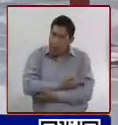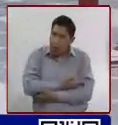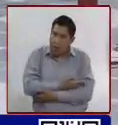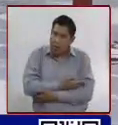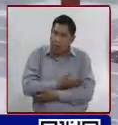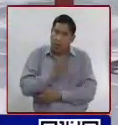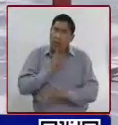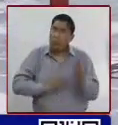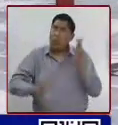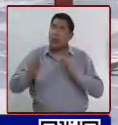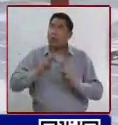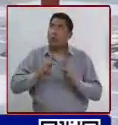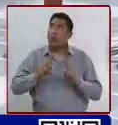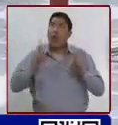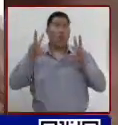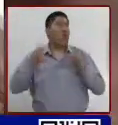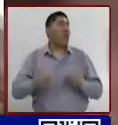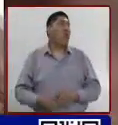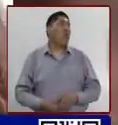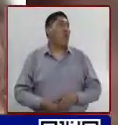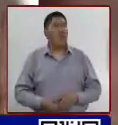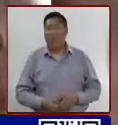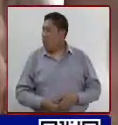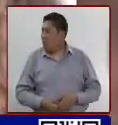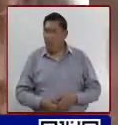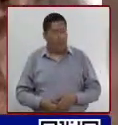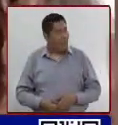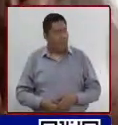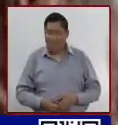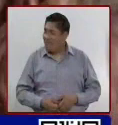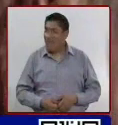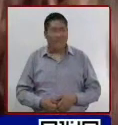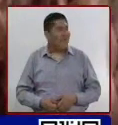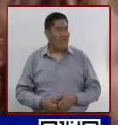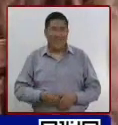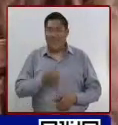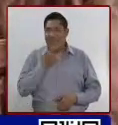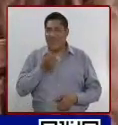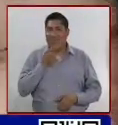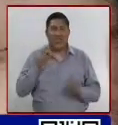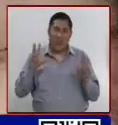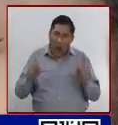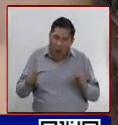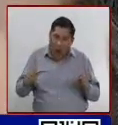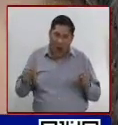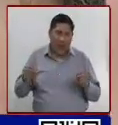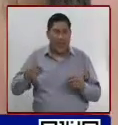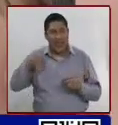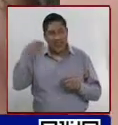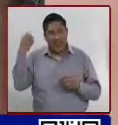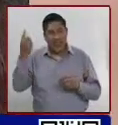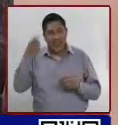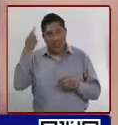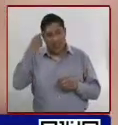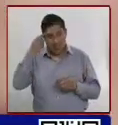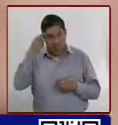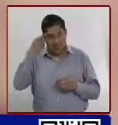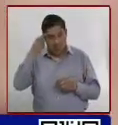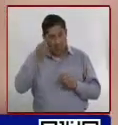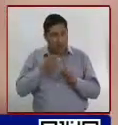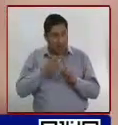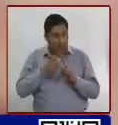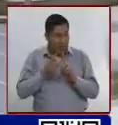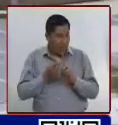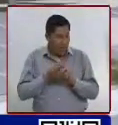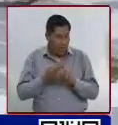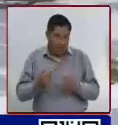de tanta preocupación? No, imposible. Eso no. Siempre he pensado, desde que estaba embarazada,